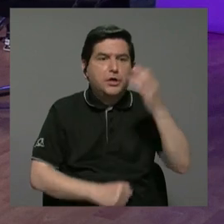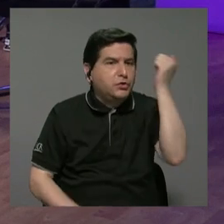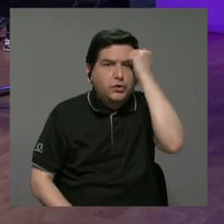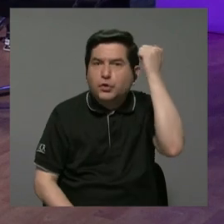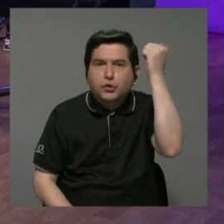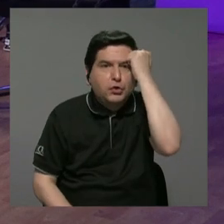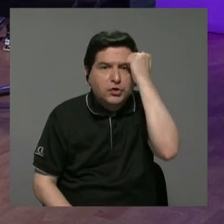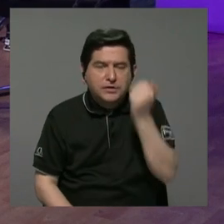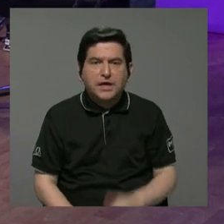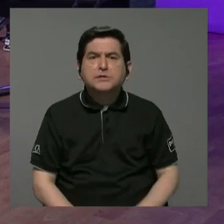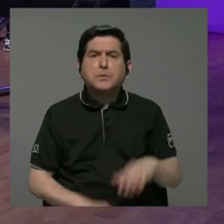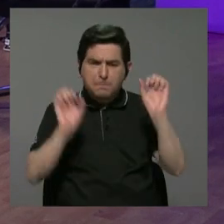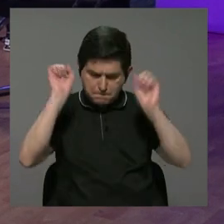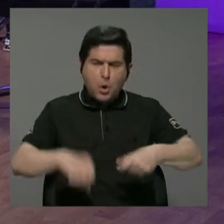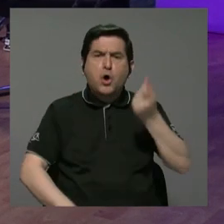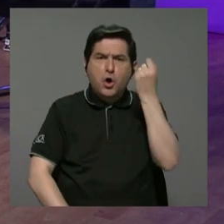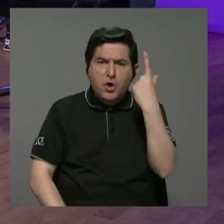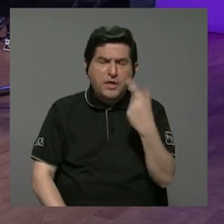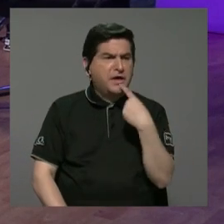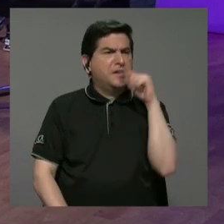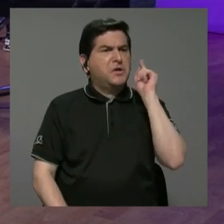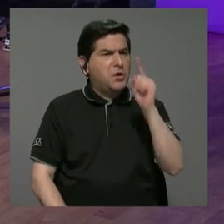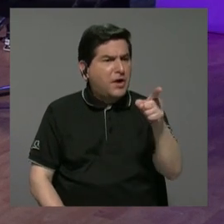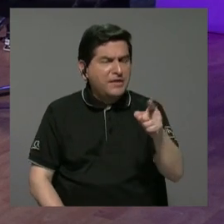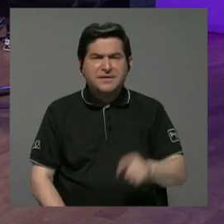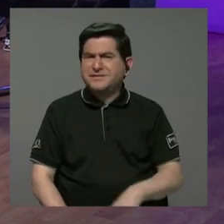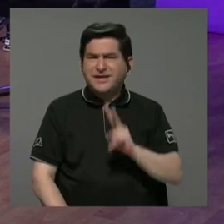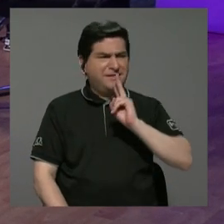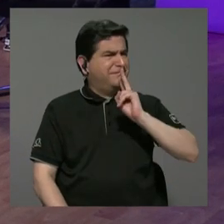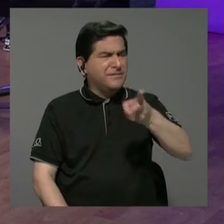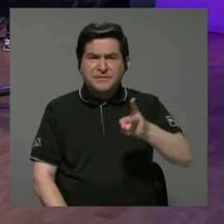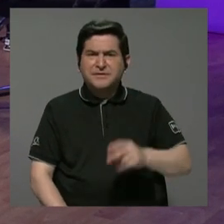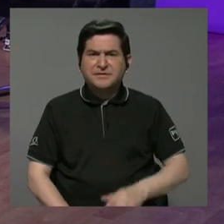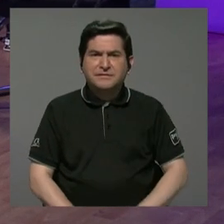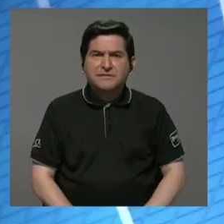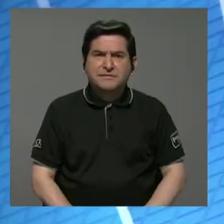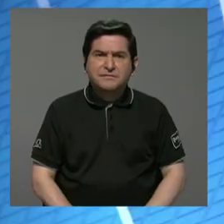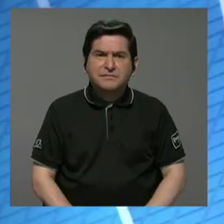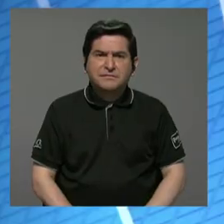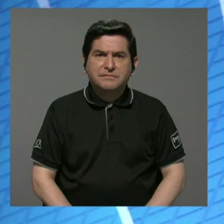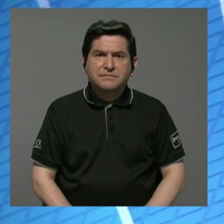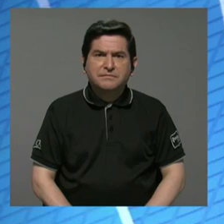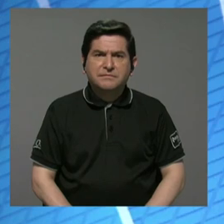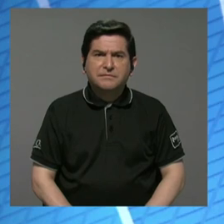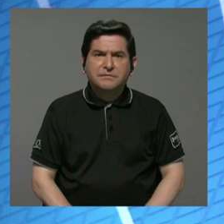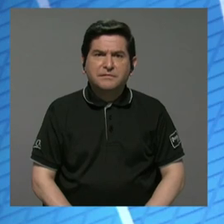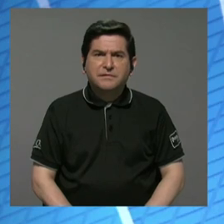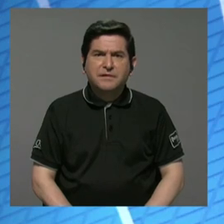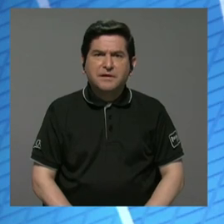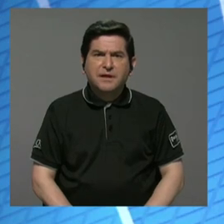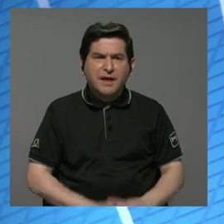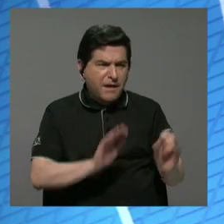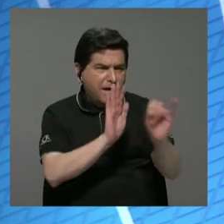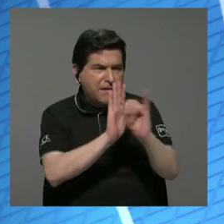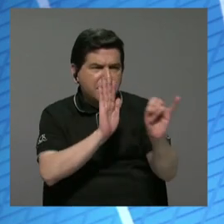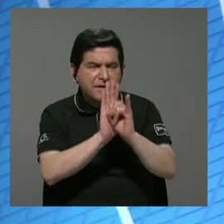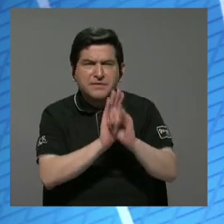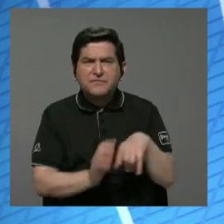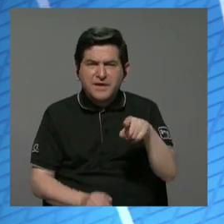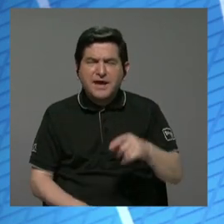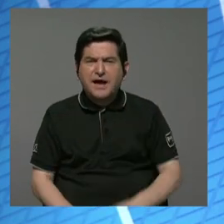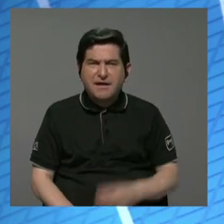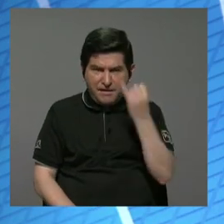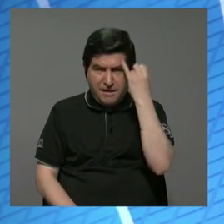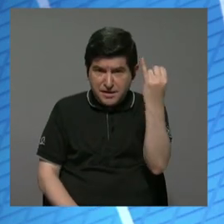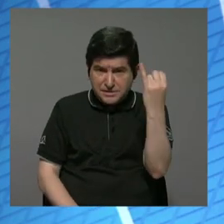tontas como para no entender que lo que están diciendo no es cierto, ¿verdad? ¿Han logrado, digamos, identificar como una línea en ese